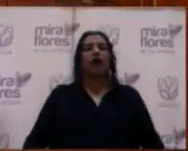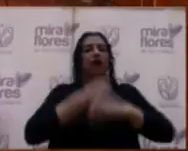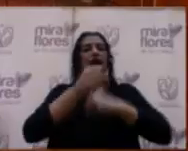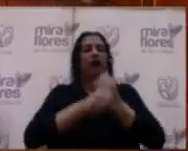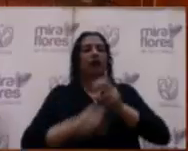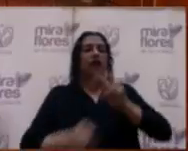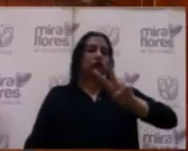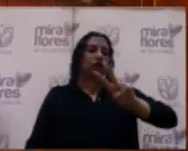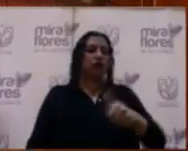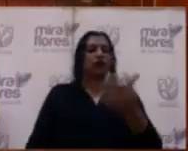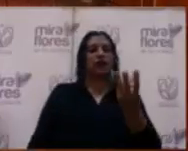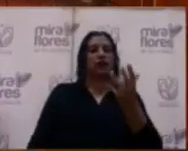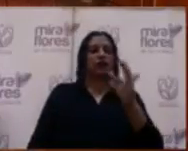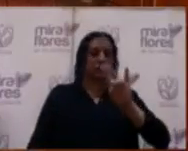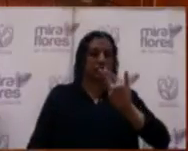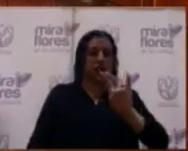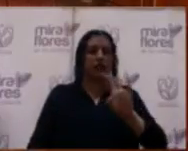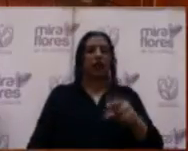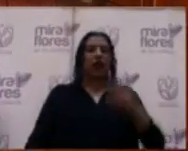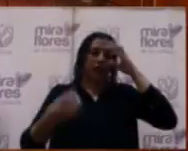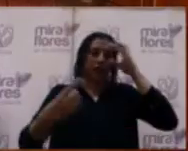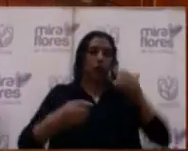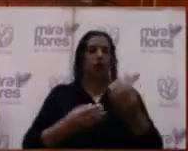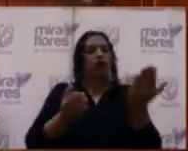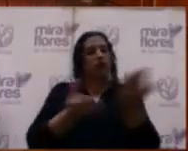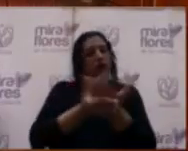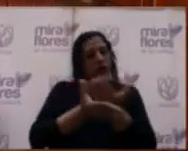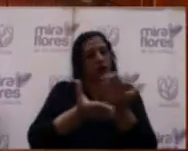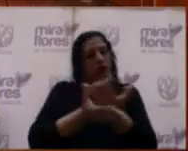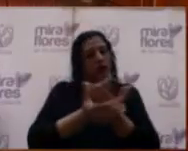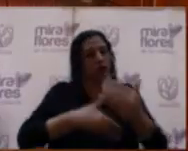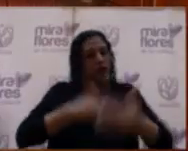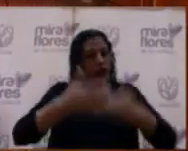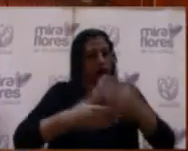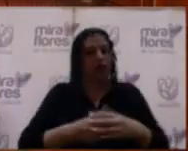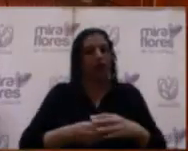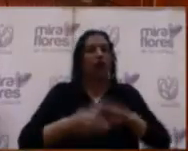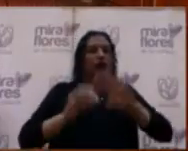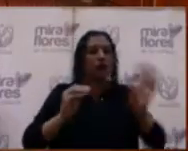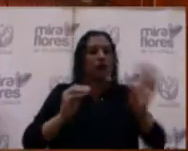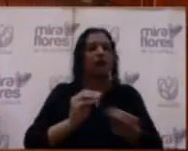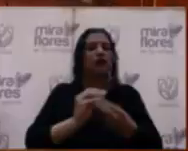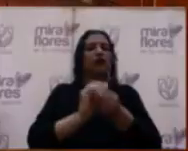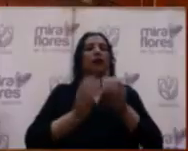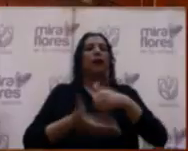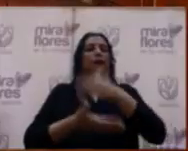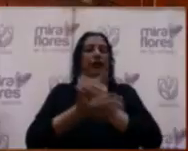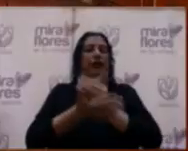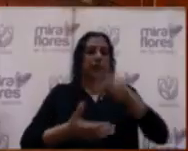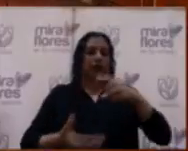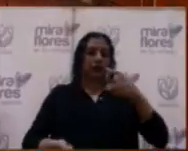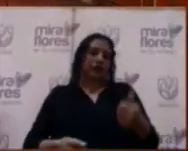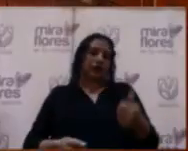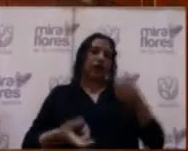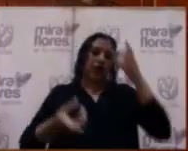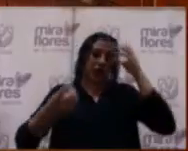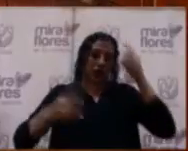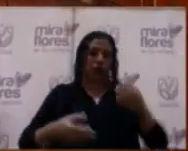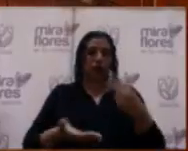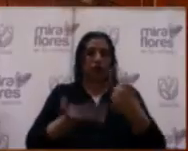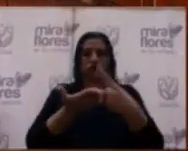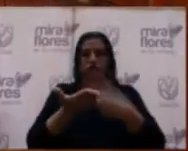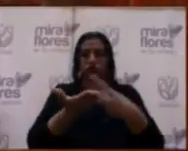fiscal 2017, acorde con la documentación sustentatoria que como anexo forma parte del presente acuerdo. Al